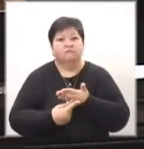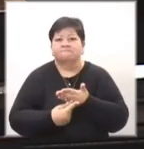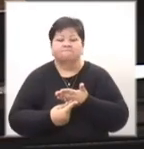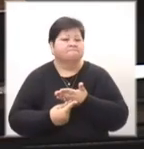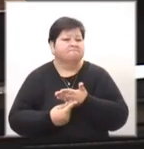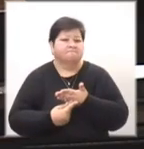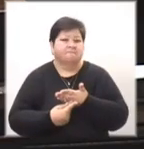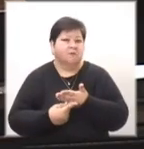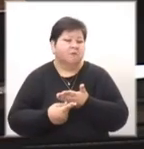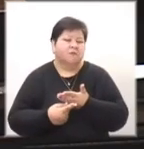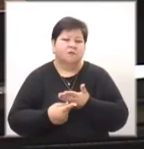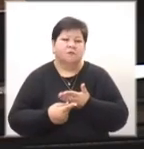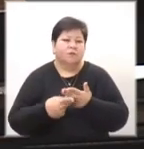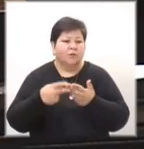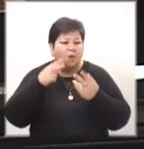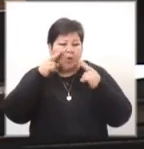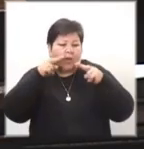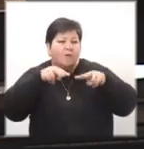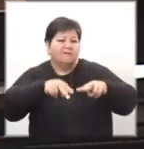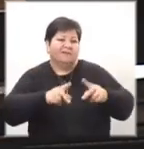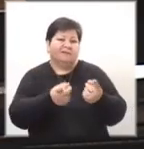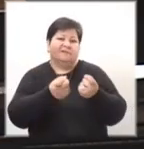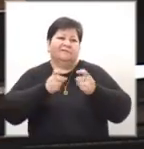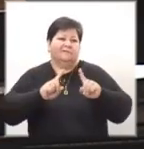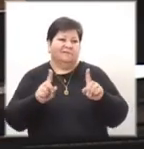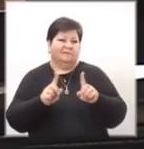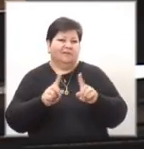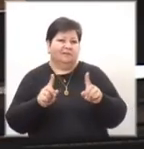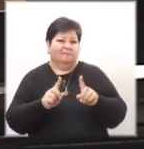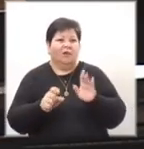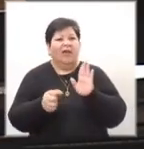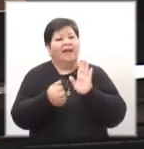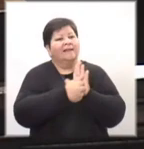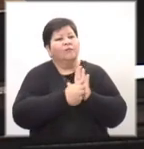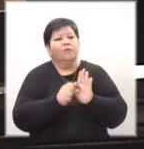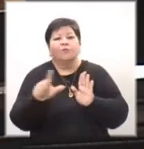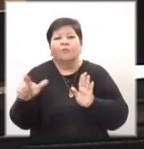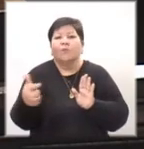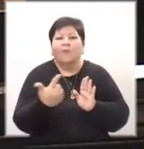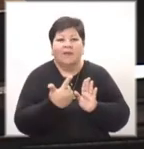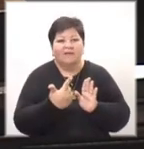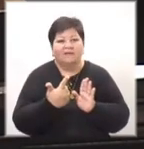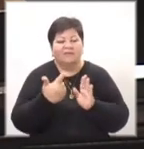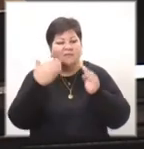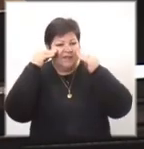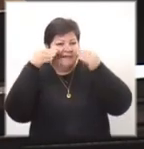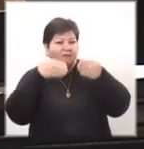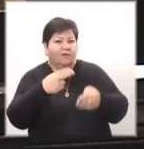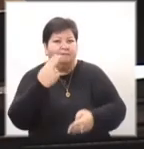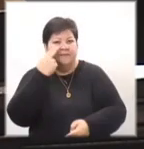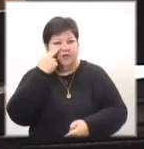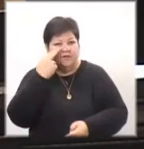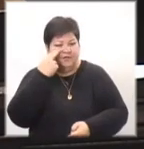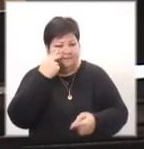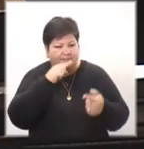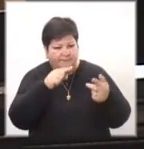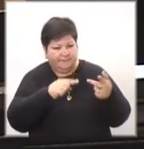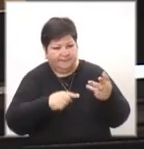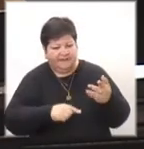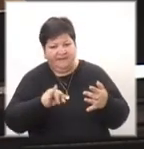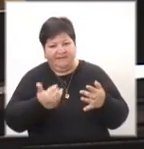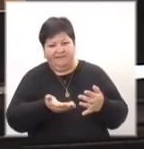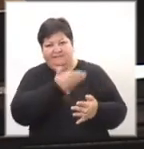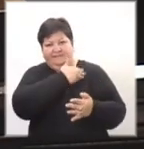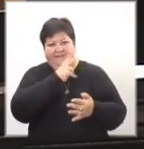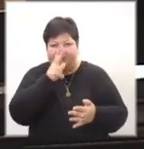esas necesidades, ya que no hay un solo artículo que aborde estas problemáticas. Por eso sostenemos que